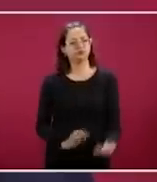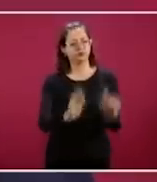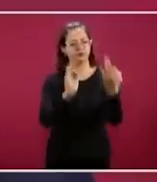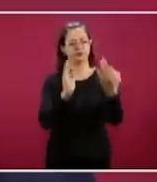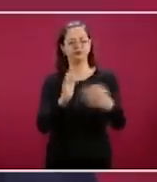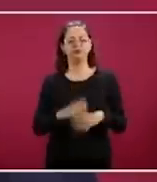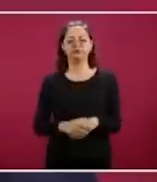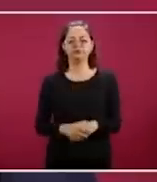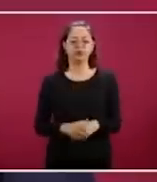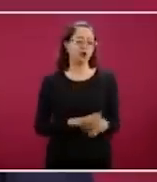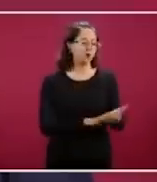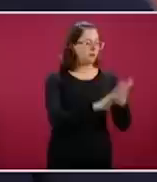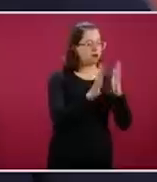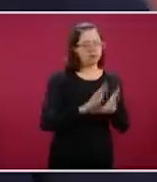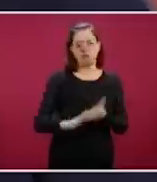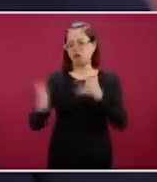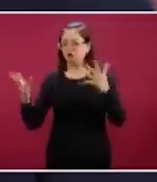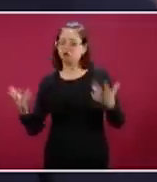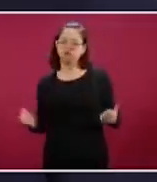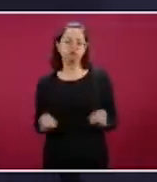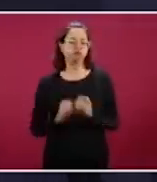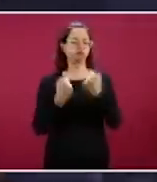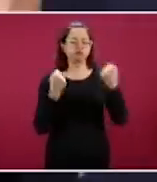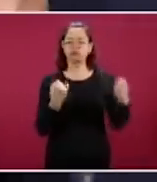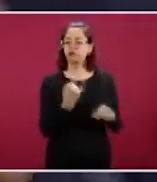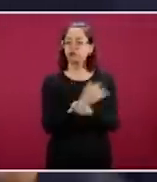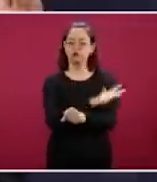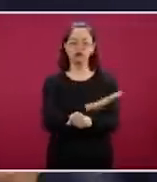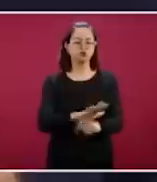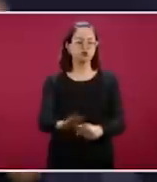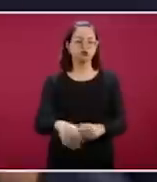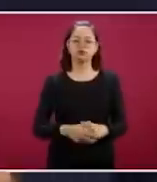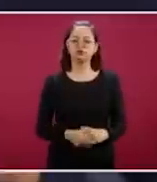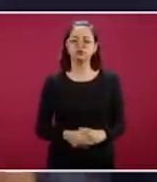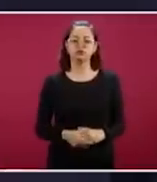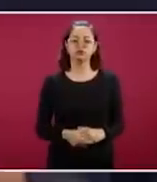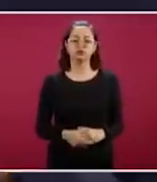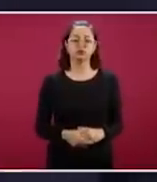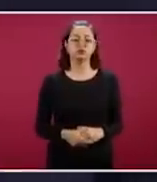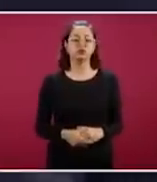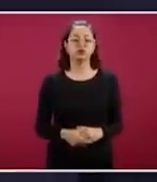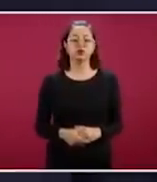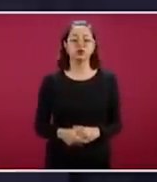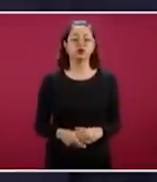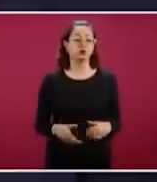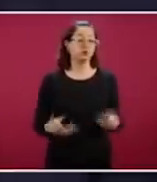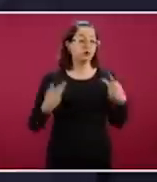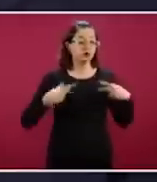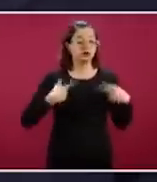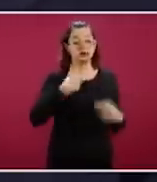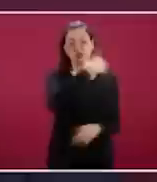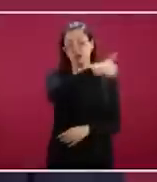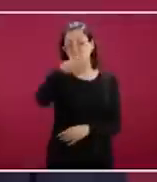No se puede enfrentar la violencia con la violencia. Y cada quien tiene su manera de pensar.